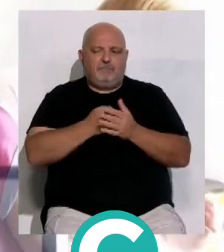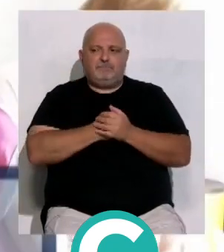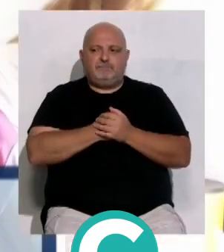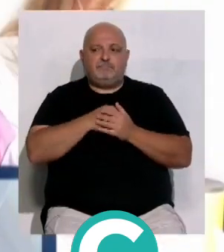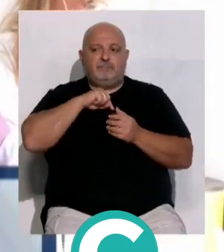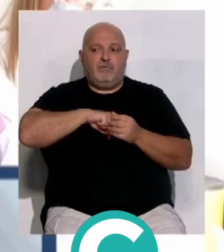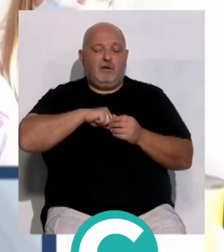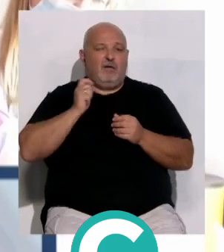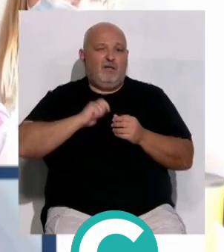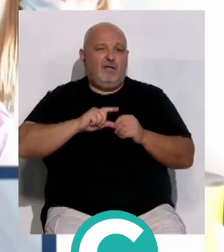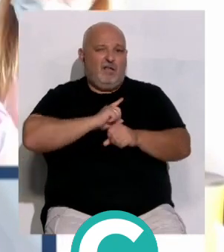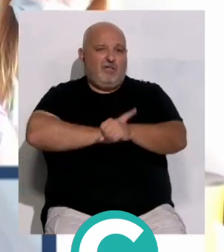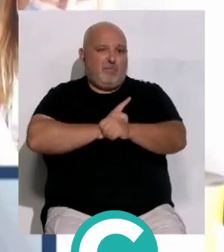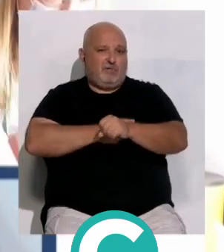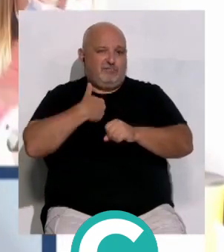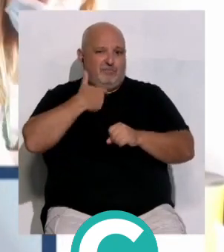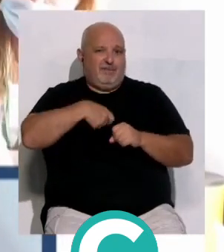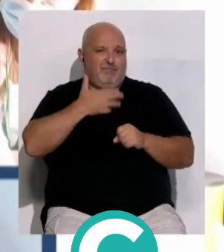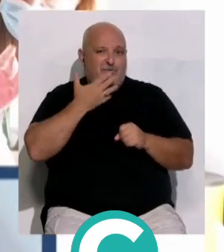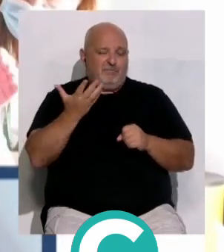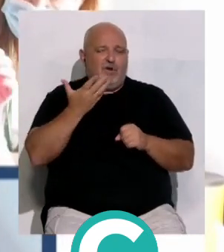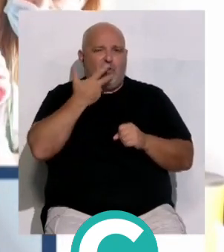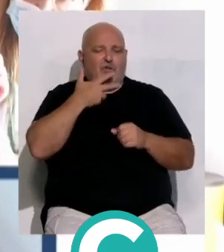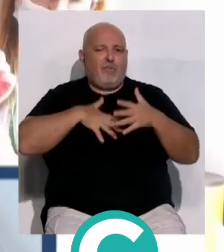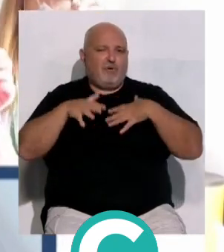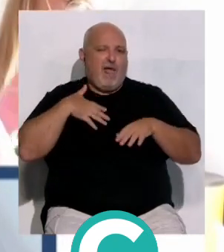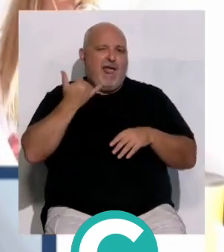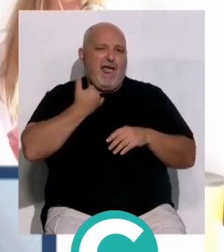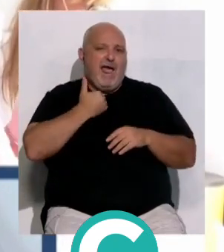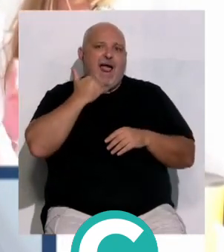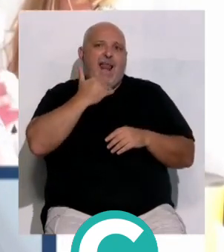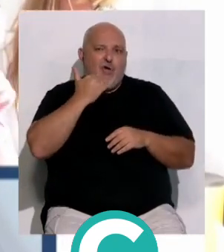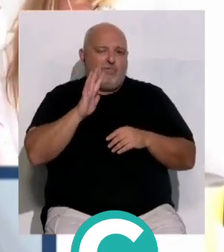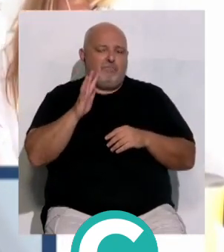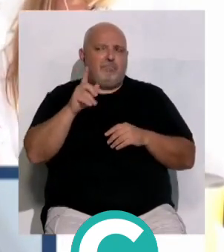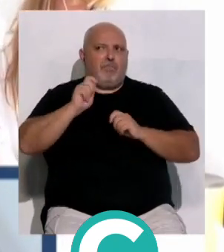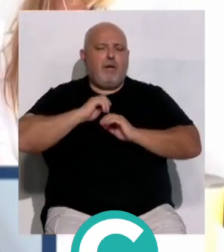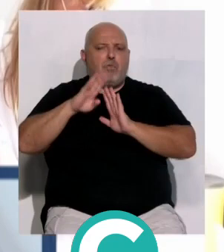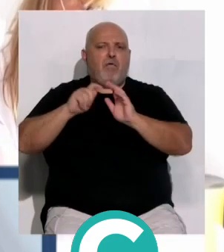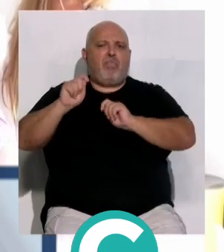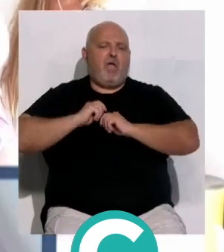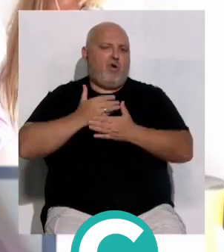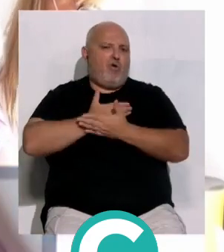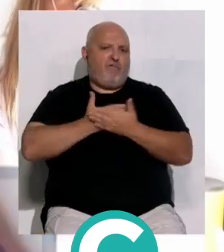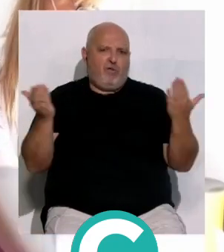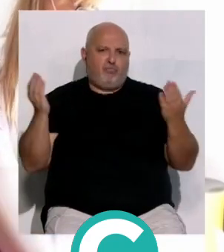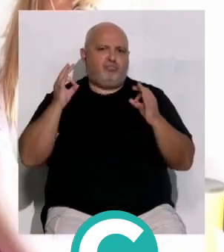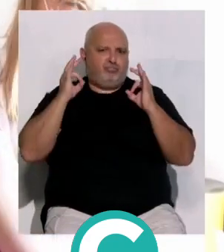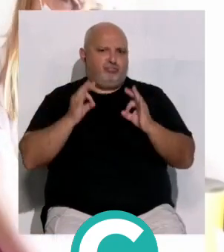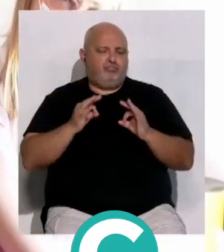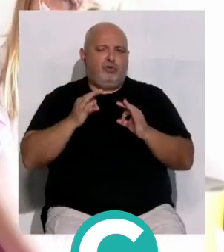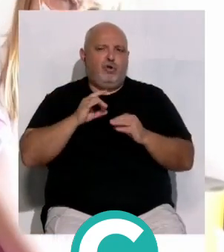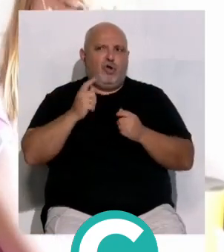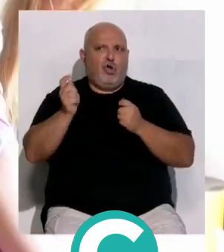soy profesional del deporte, quiere decir que ciertos conocimientos tengo, pero sí que es verdad que este programa me da la confianza que tengo que tener de cara a